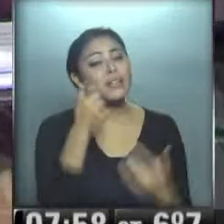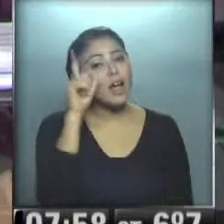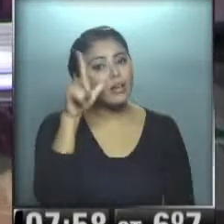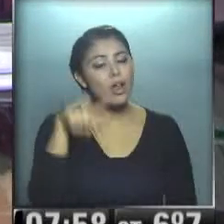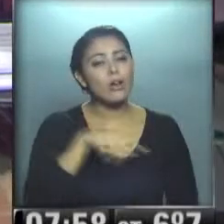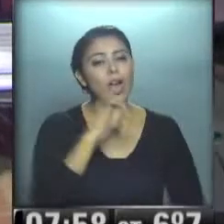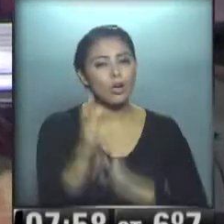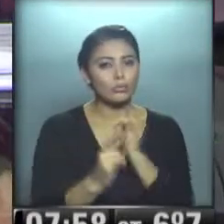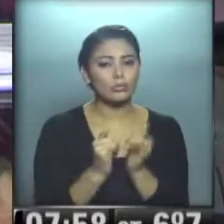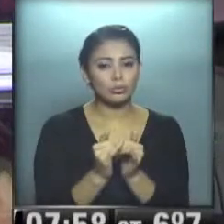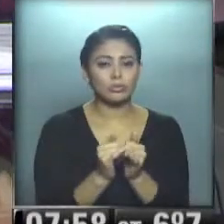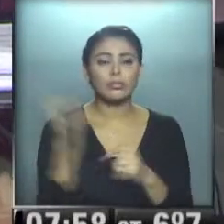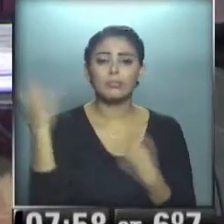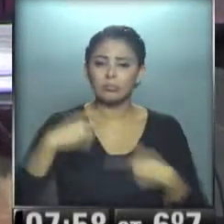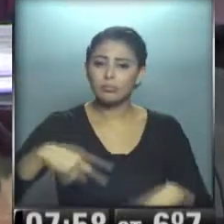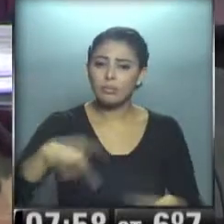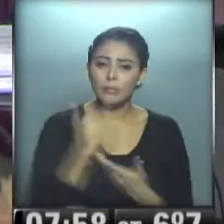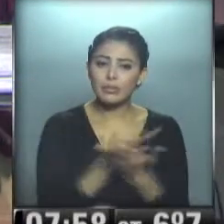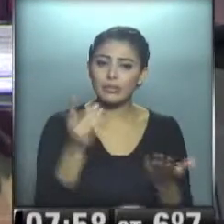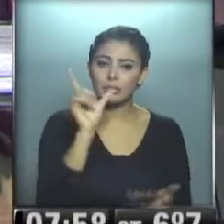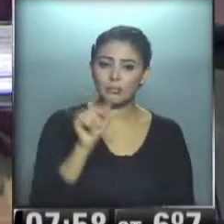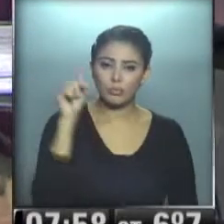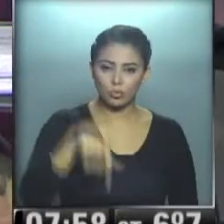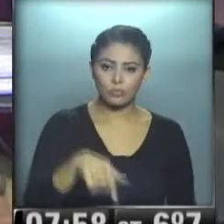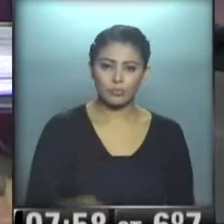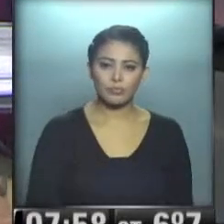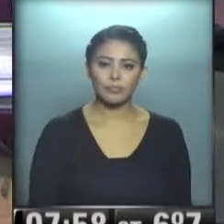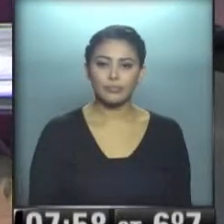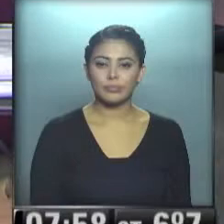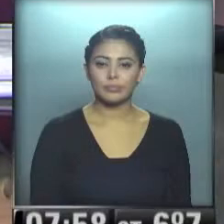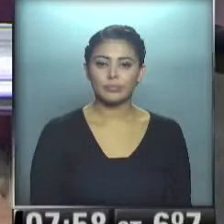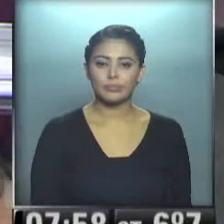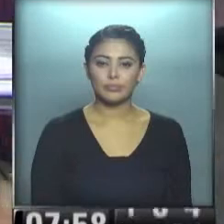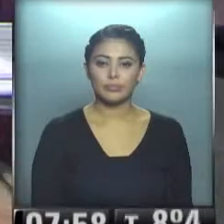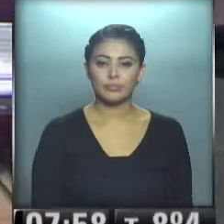Le vamos a repasar ahora obras que se fueron presentadas para el sur del país.